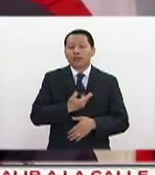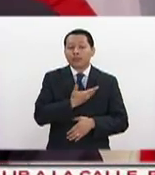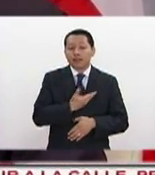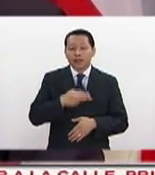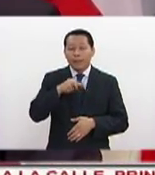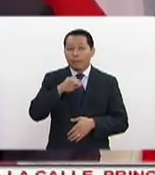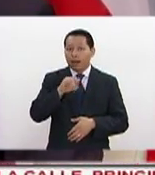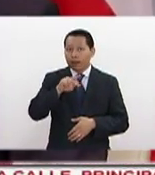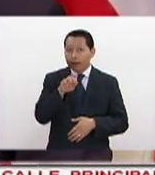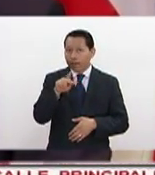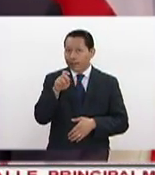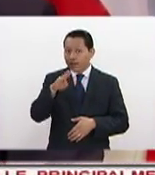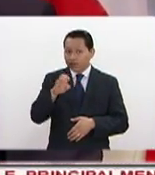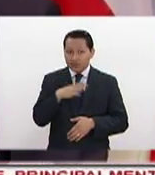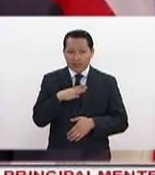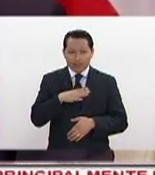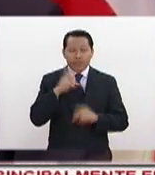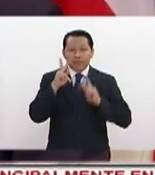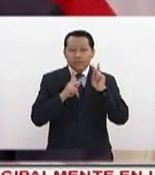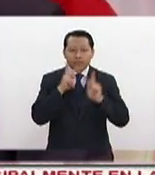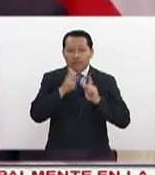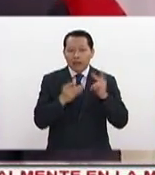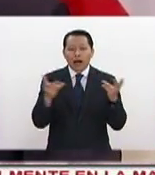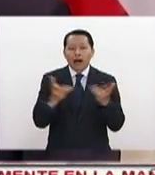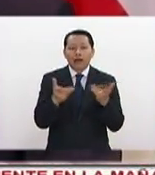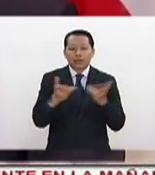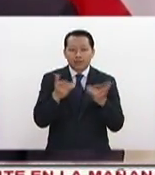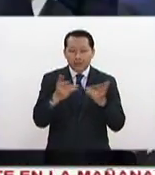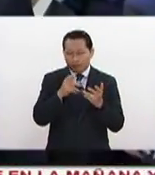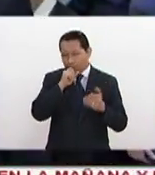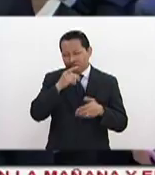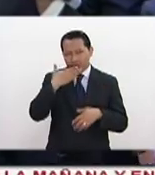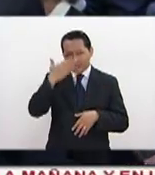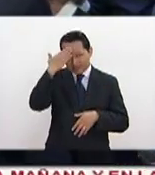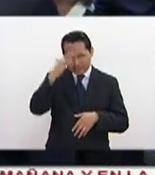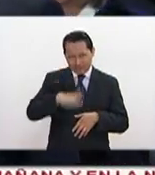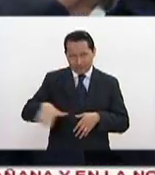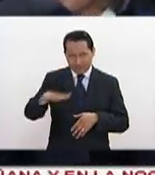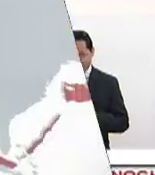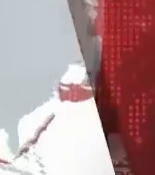Mike Pence durante su reciente visita que hizo a Medio Oriente.